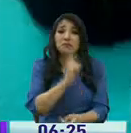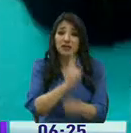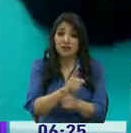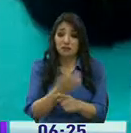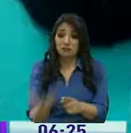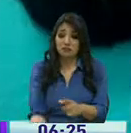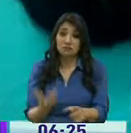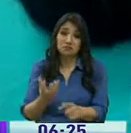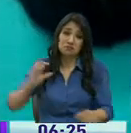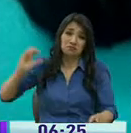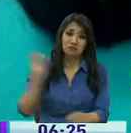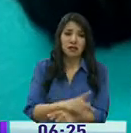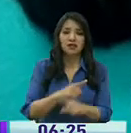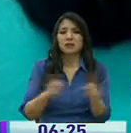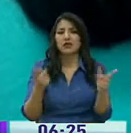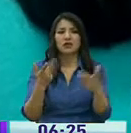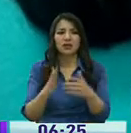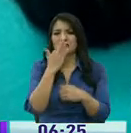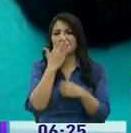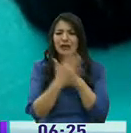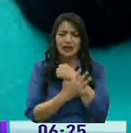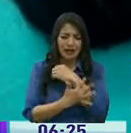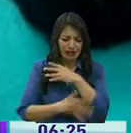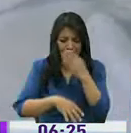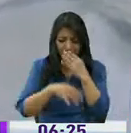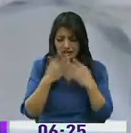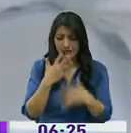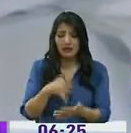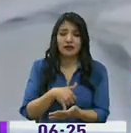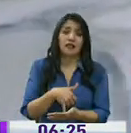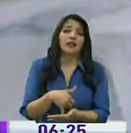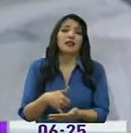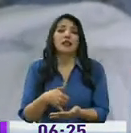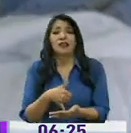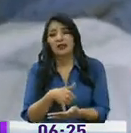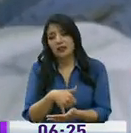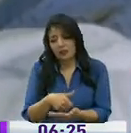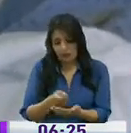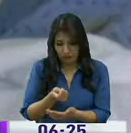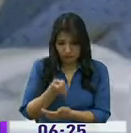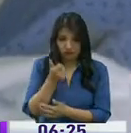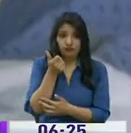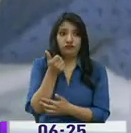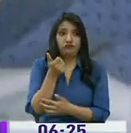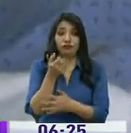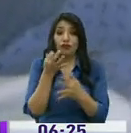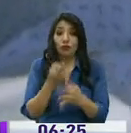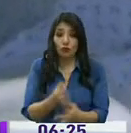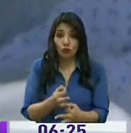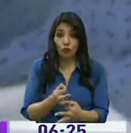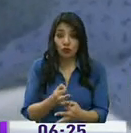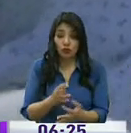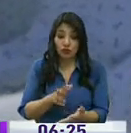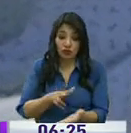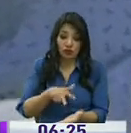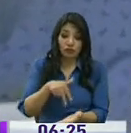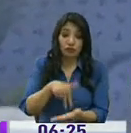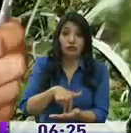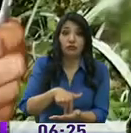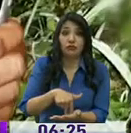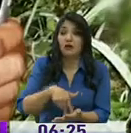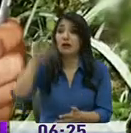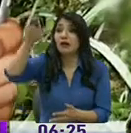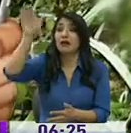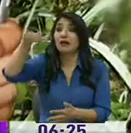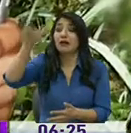piedra, pero ya me estaba desangrando, estaba demasiado débil. Fueron solo unos segundos que los animales la dejaron para levantarse y llamar la atención